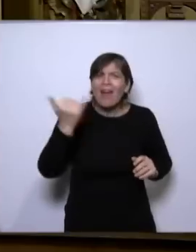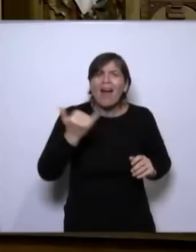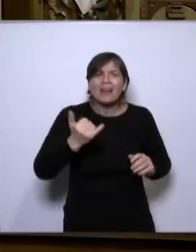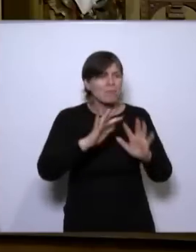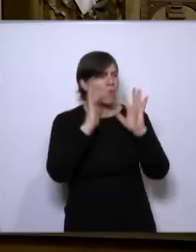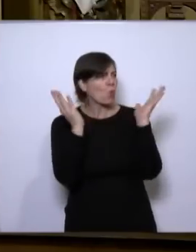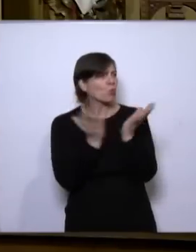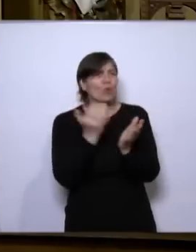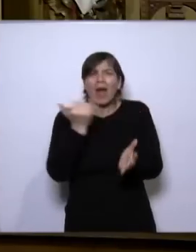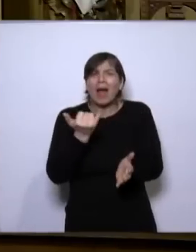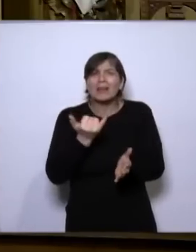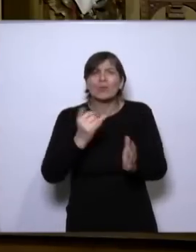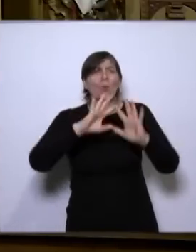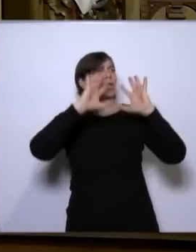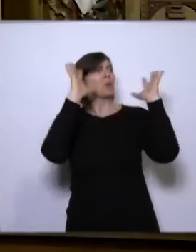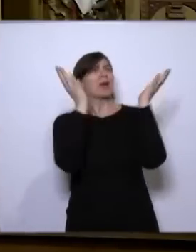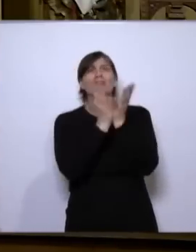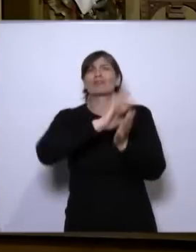ofrece este mundo universo,